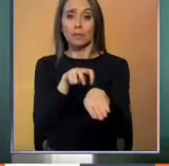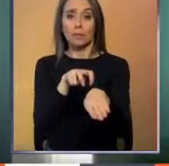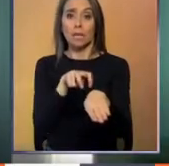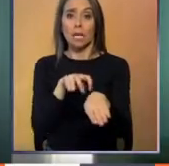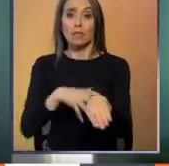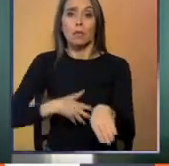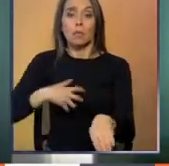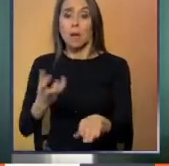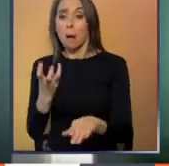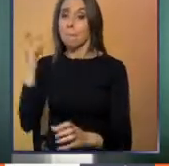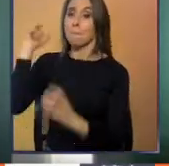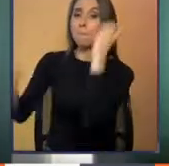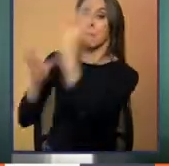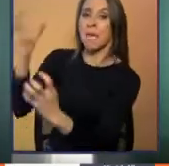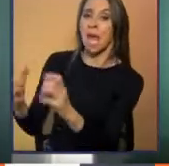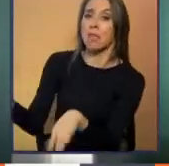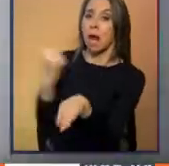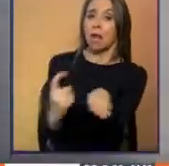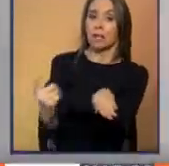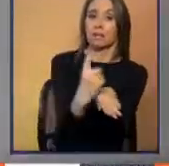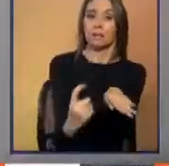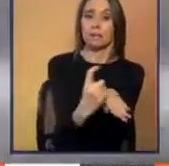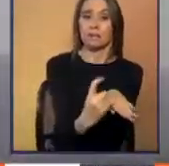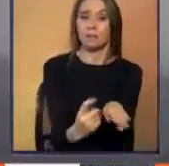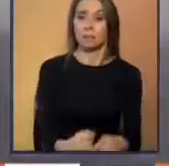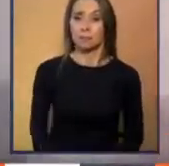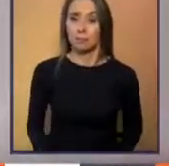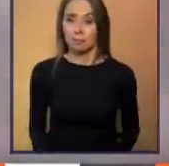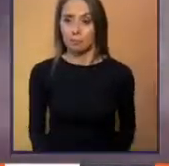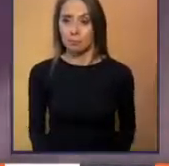lanzándoles piedras a los sujetos.